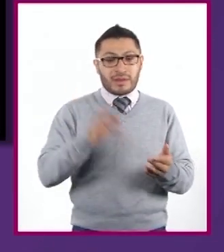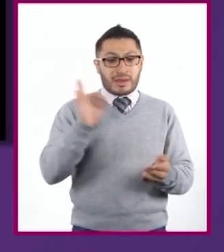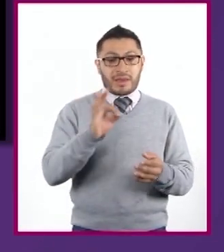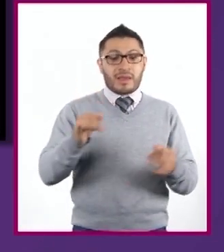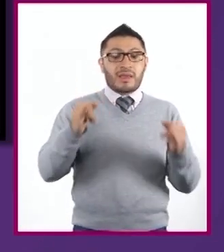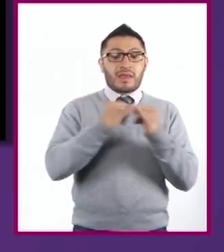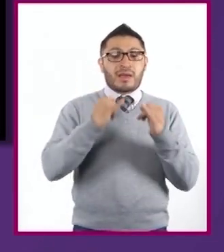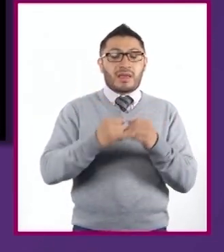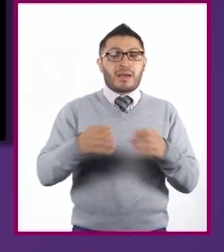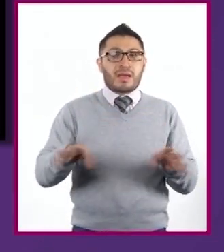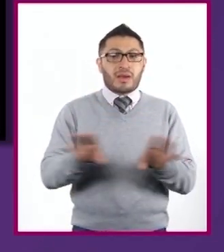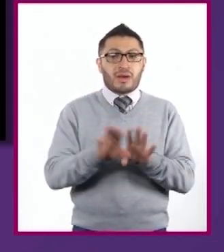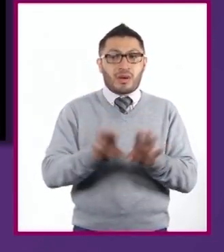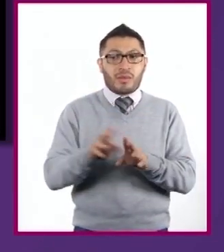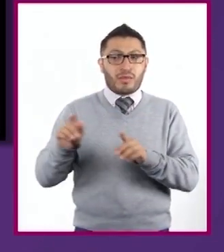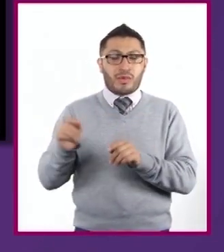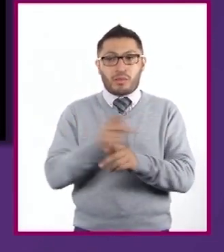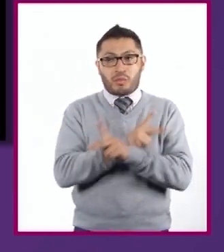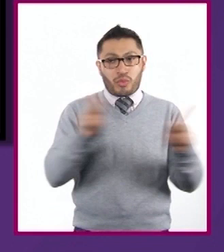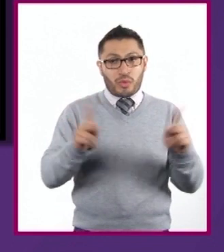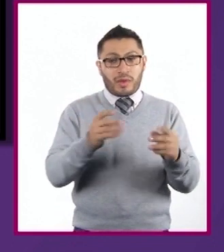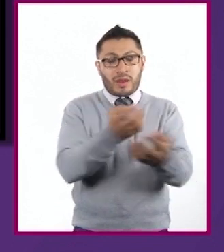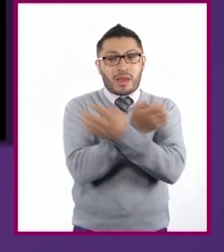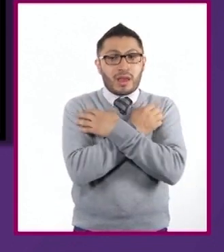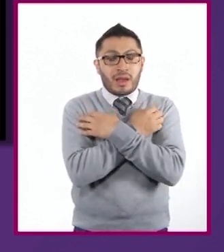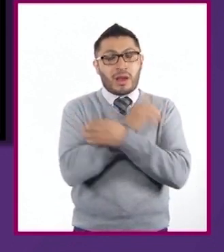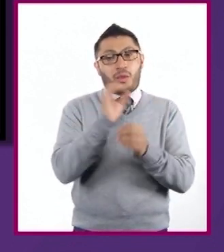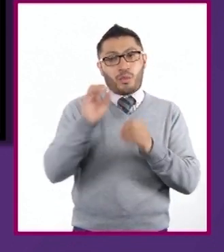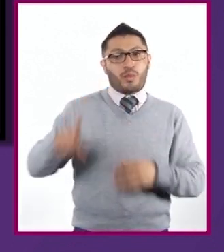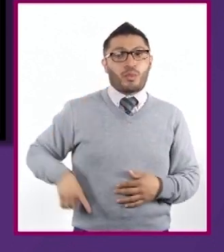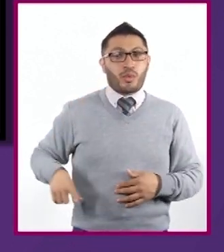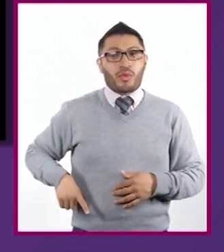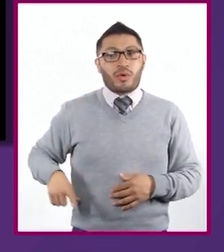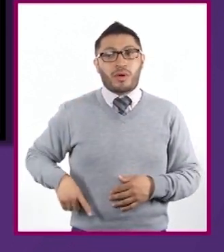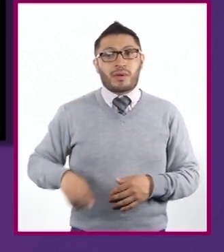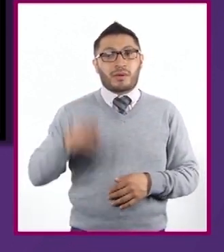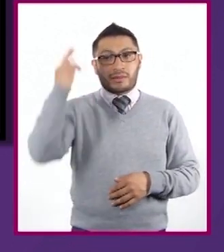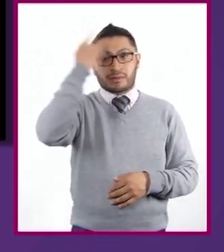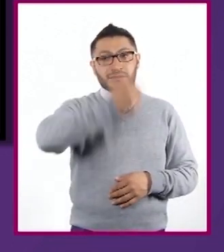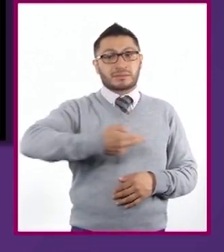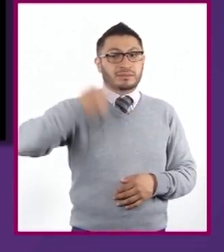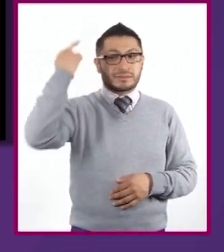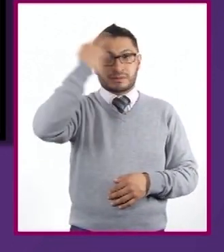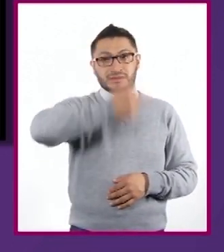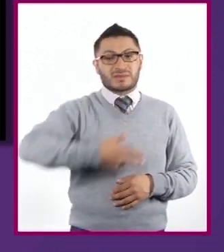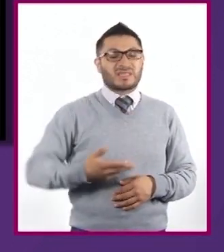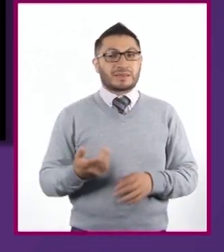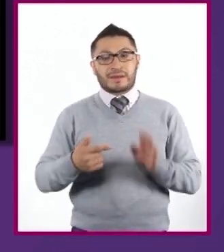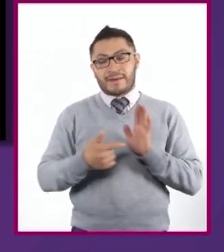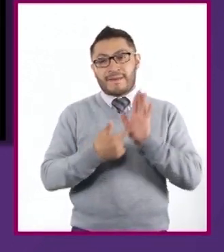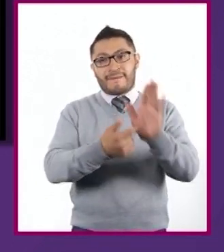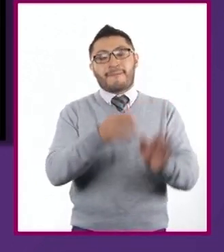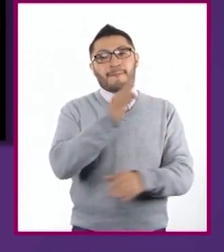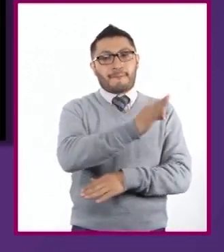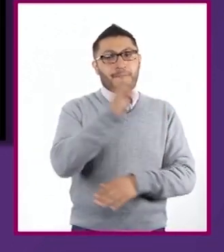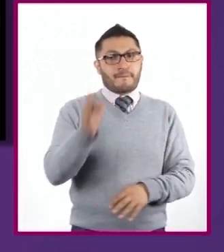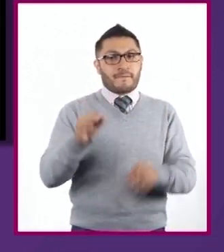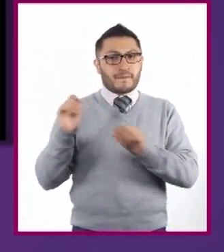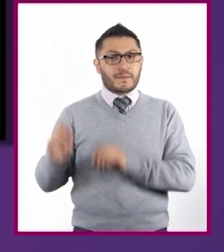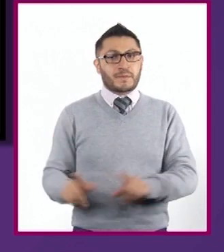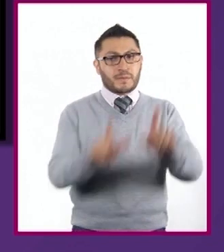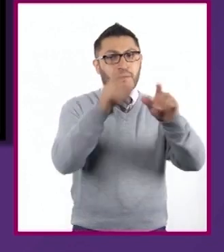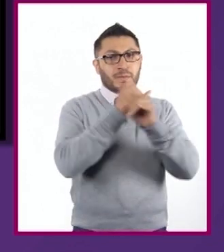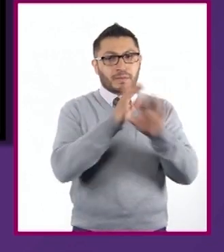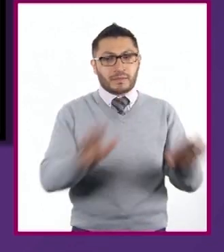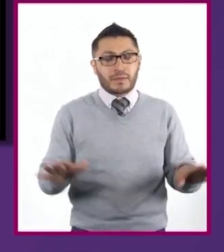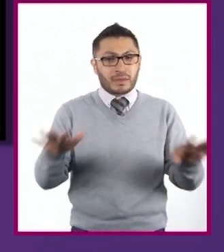página comercial, educativa o gubernamental. Revisar que se indique la fecha en que se publicó la